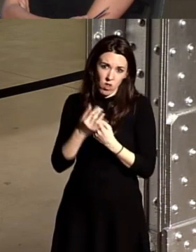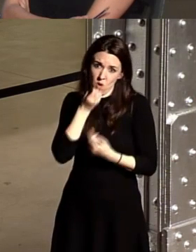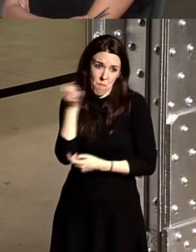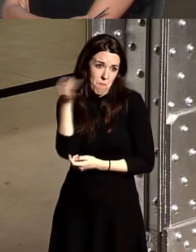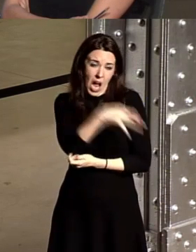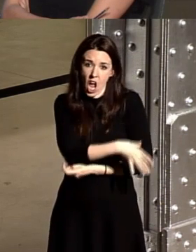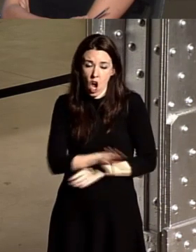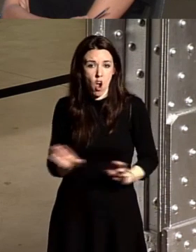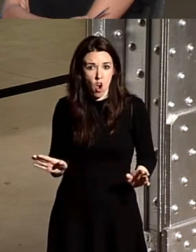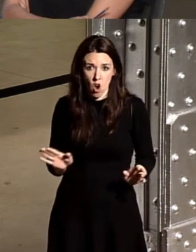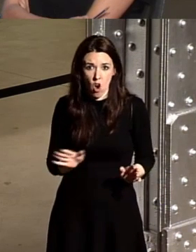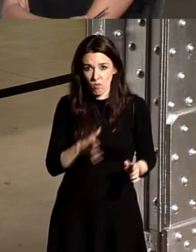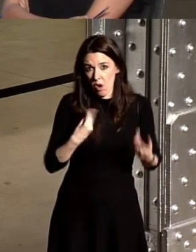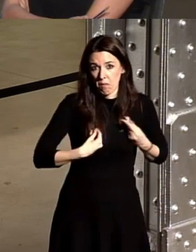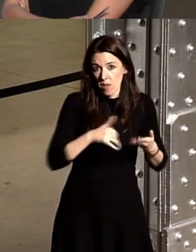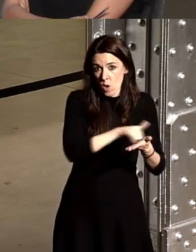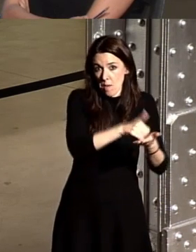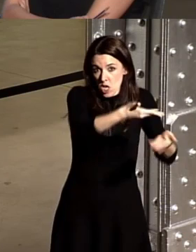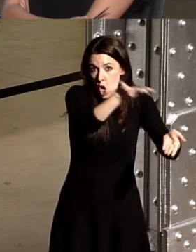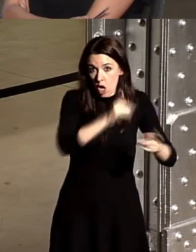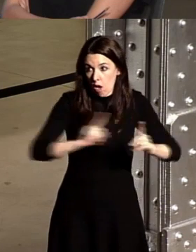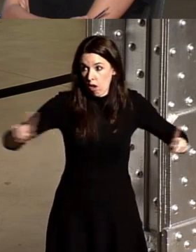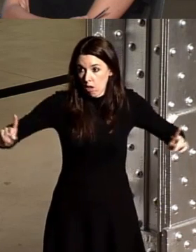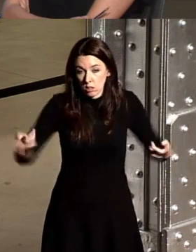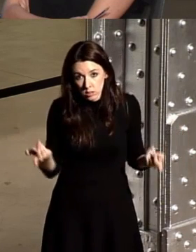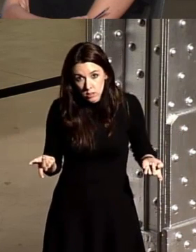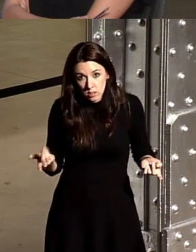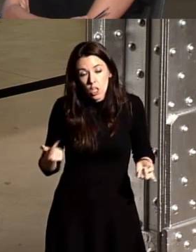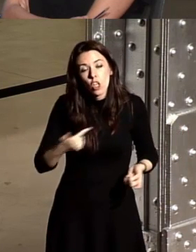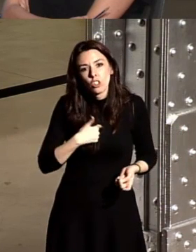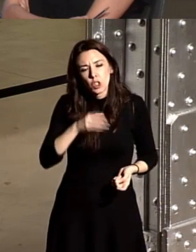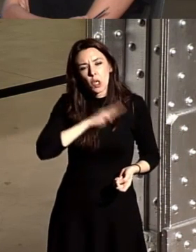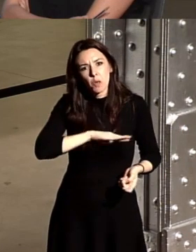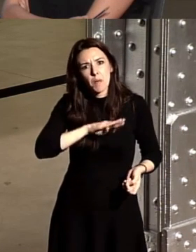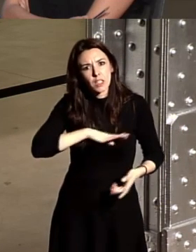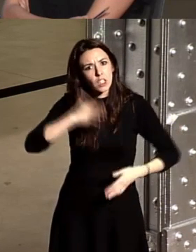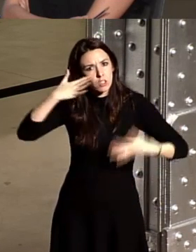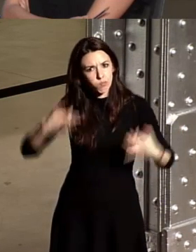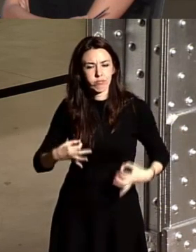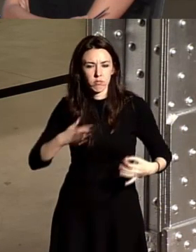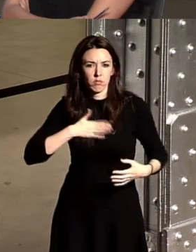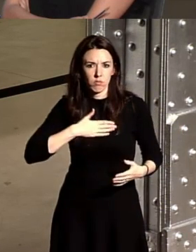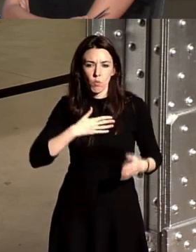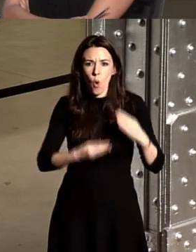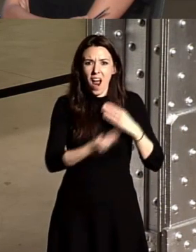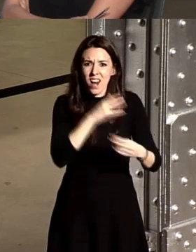que él que está en Nueva York. Entonces, como yo soy bastante firme con mis